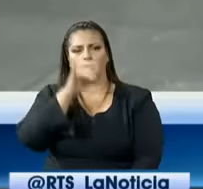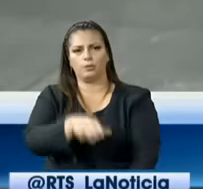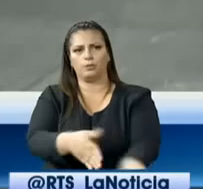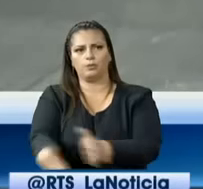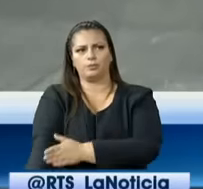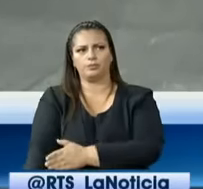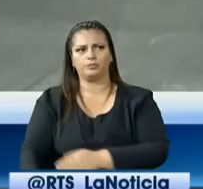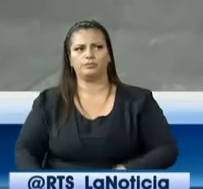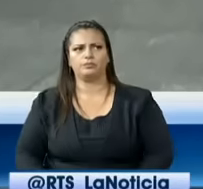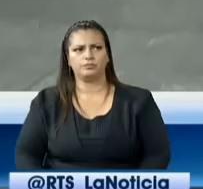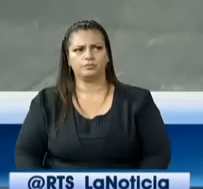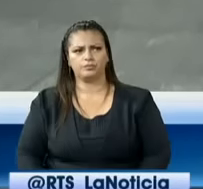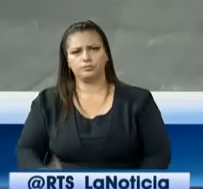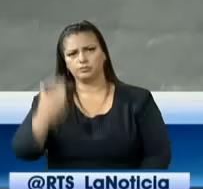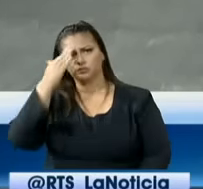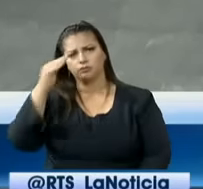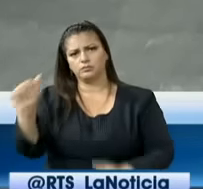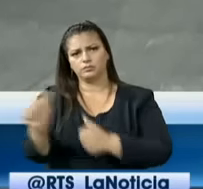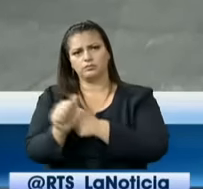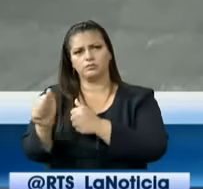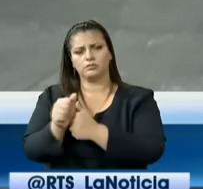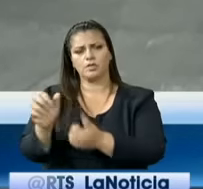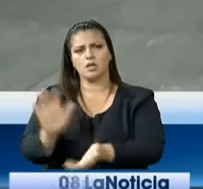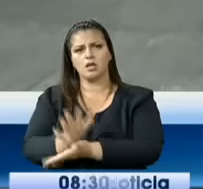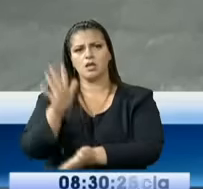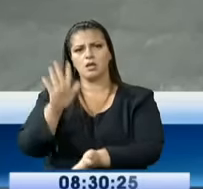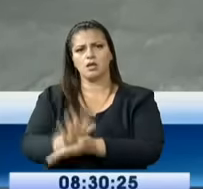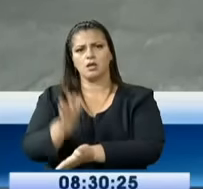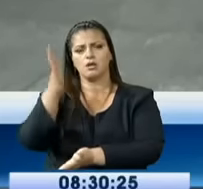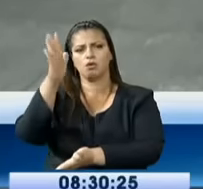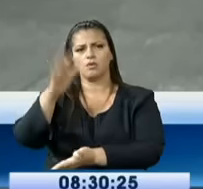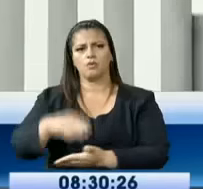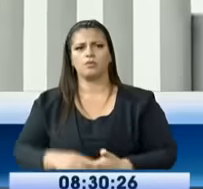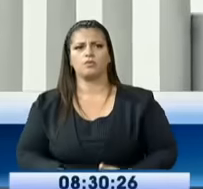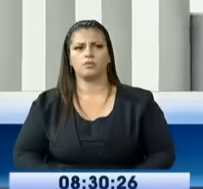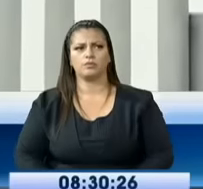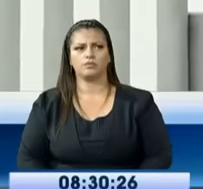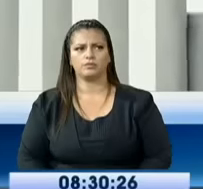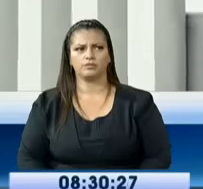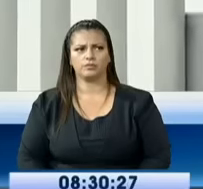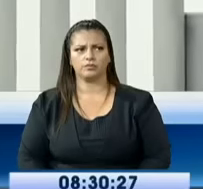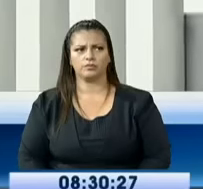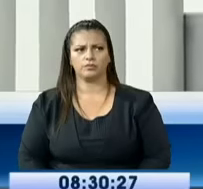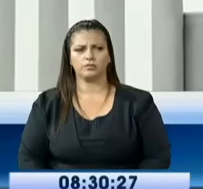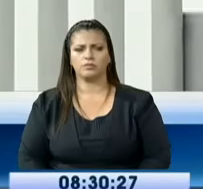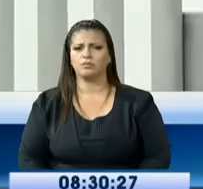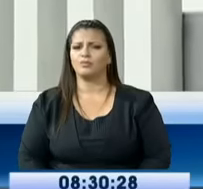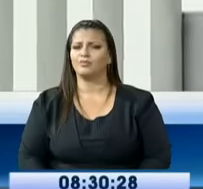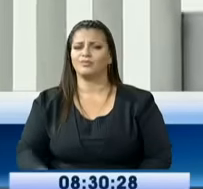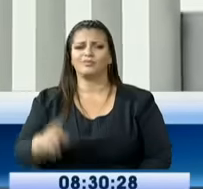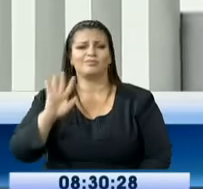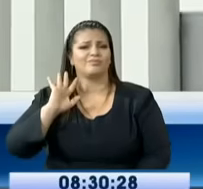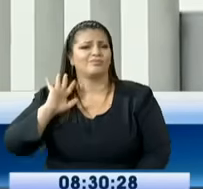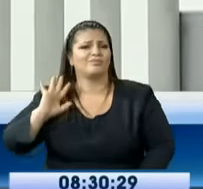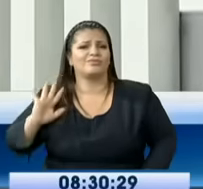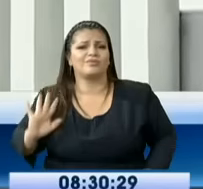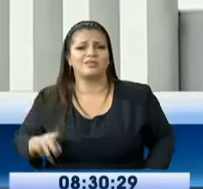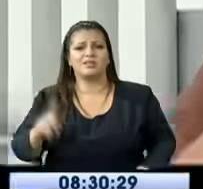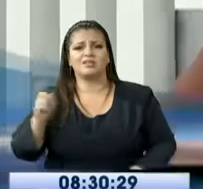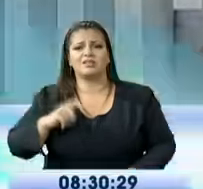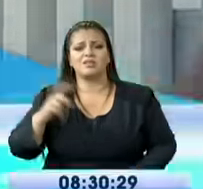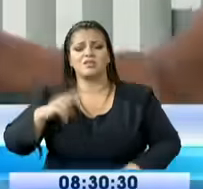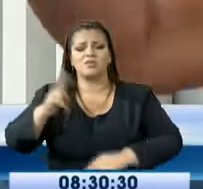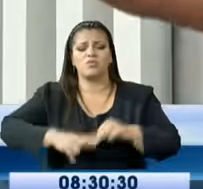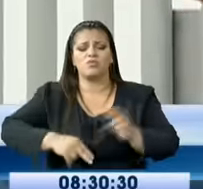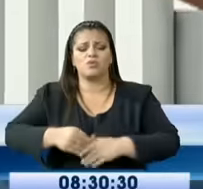pocos metros hay una escuela donde Jacinto cursaba su primer año de educación básica. Policía acostado, o come algo